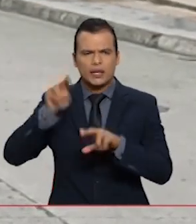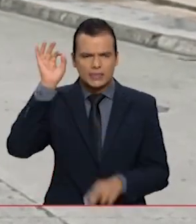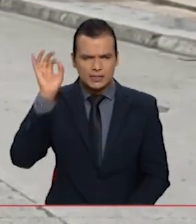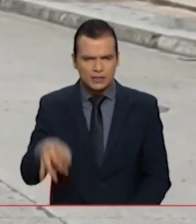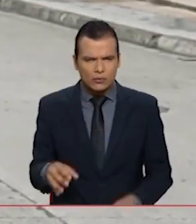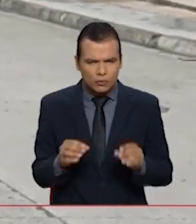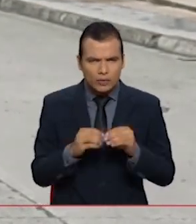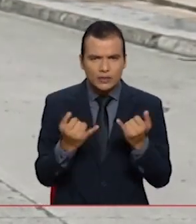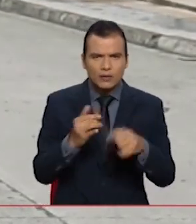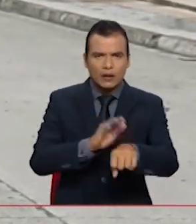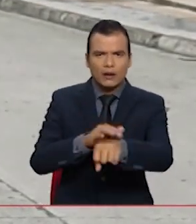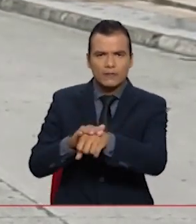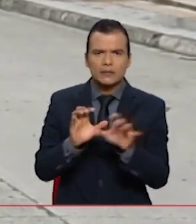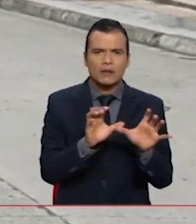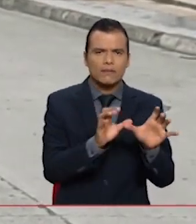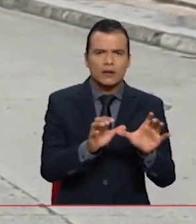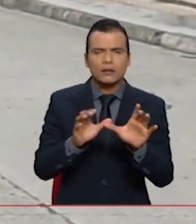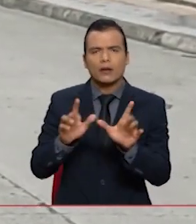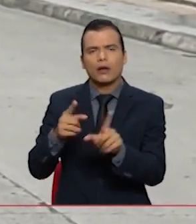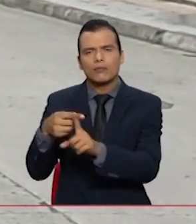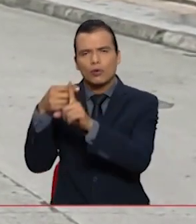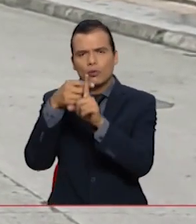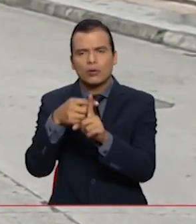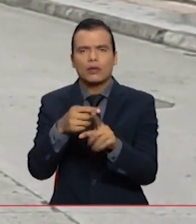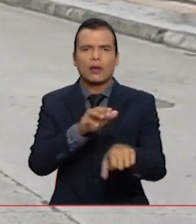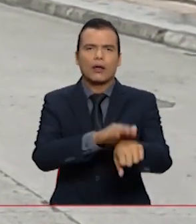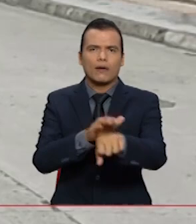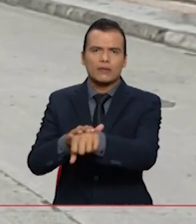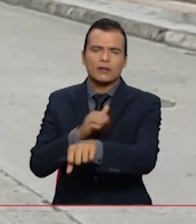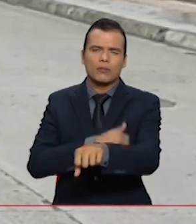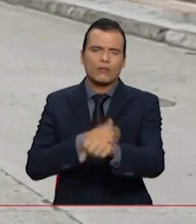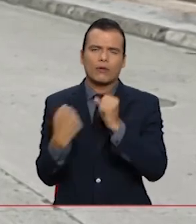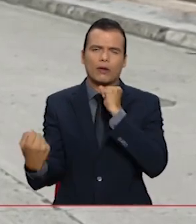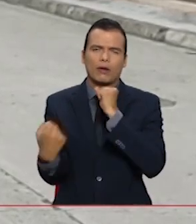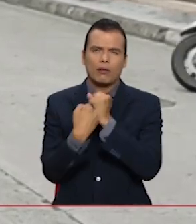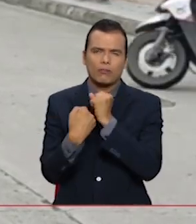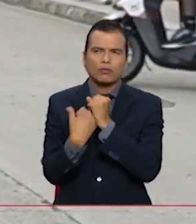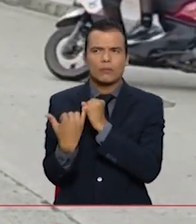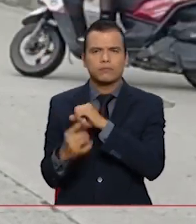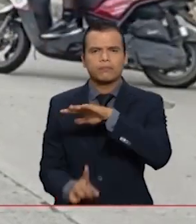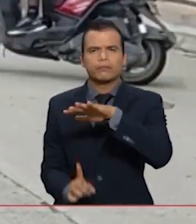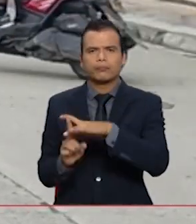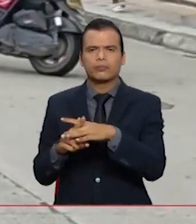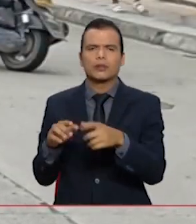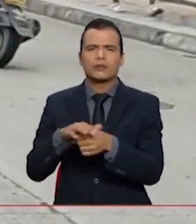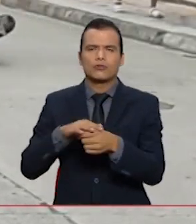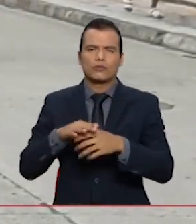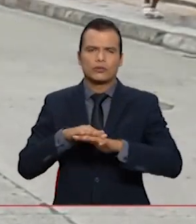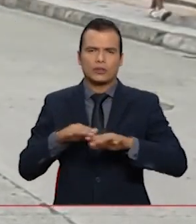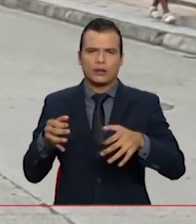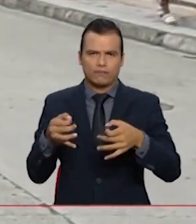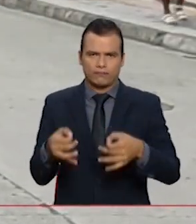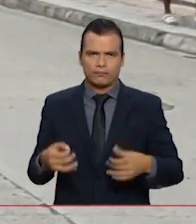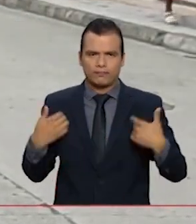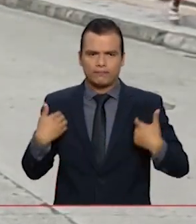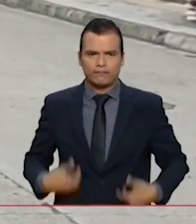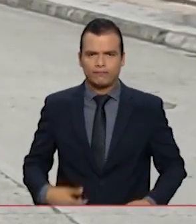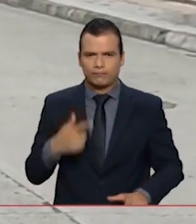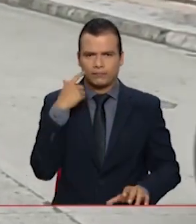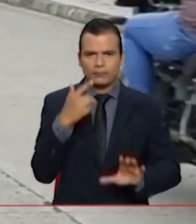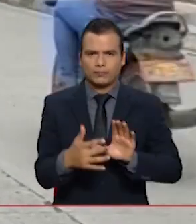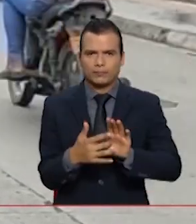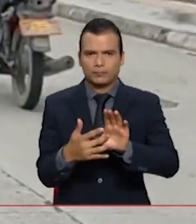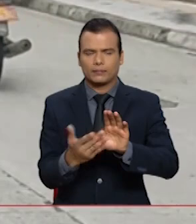a la Defensoría como a la Procuraduría para tomar cartas en esta situación crítica de orden público. Es la información desde